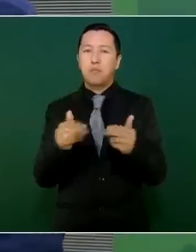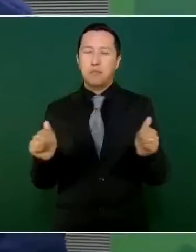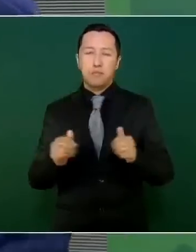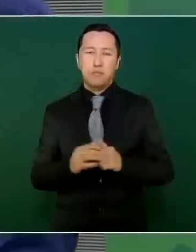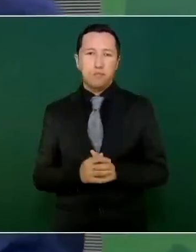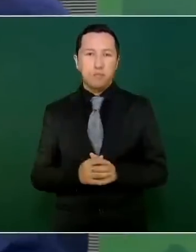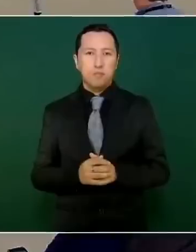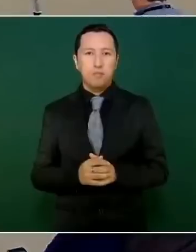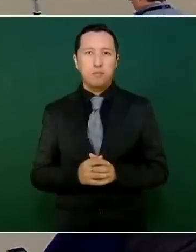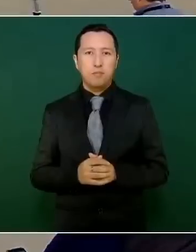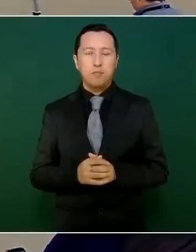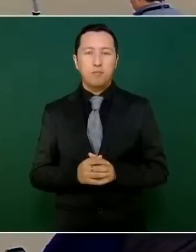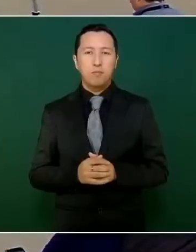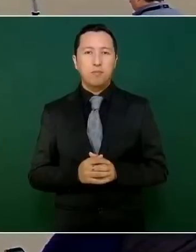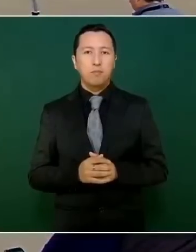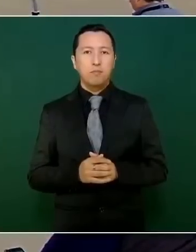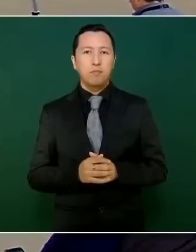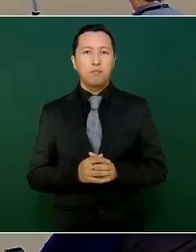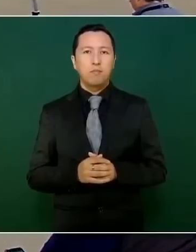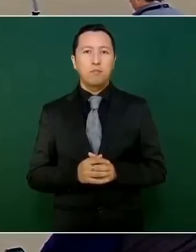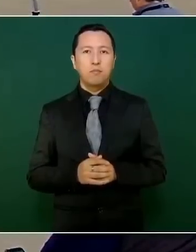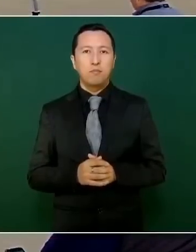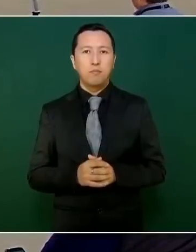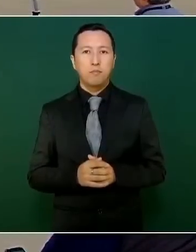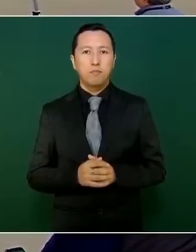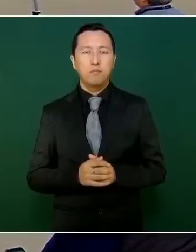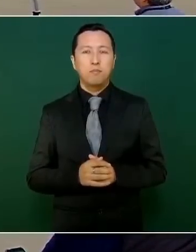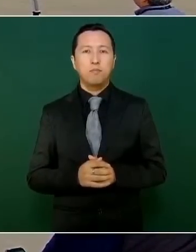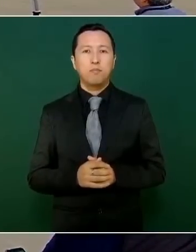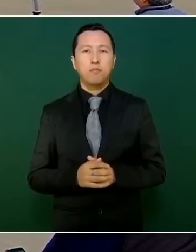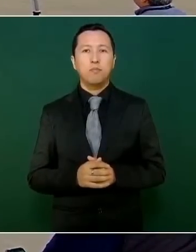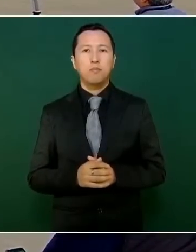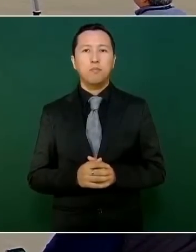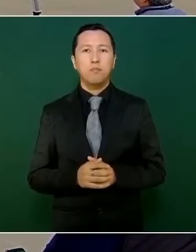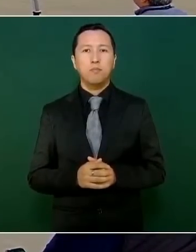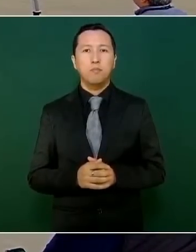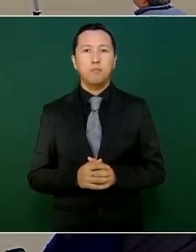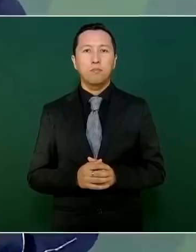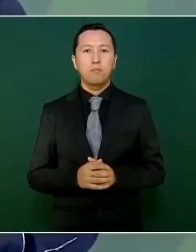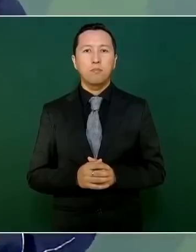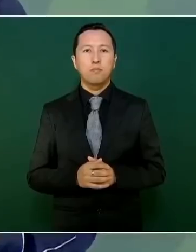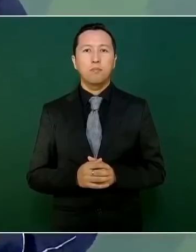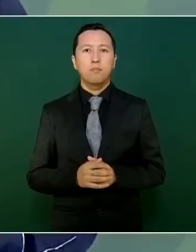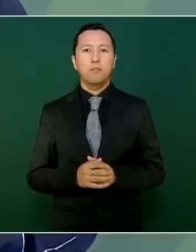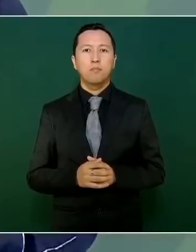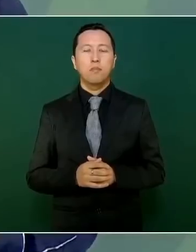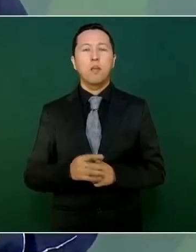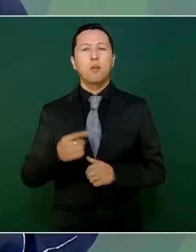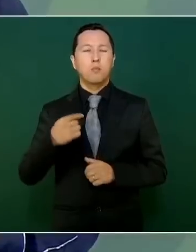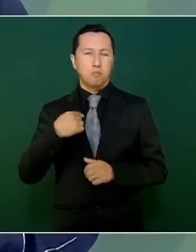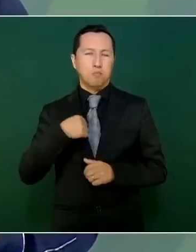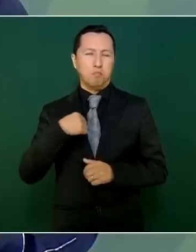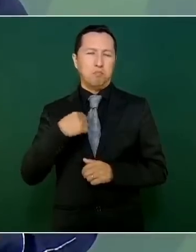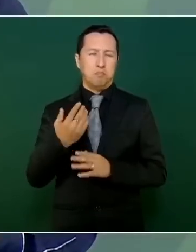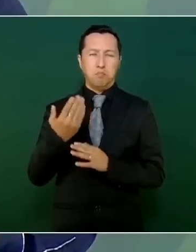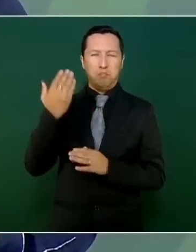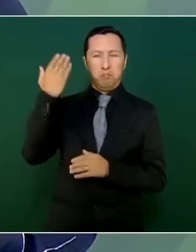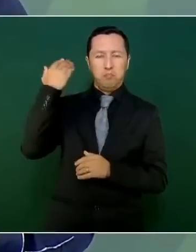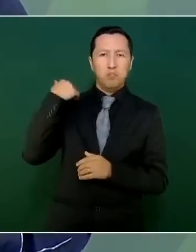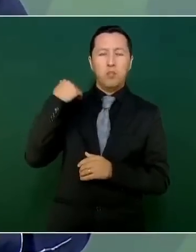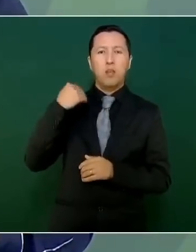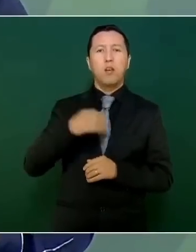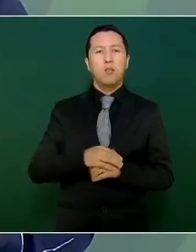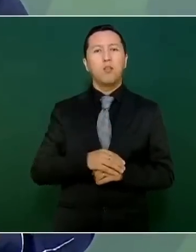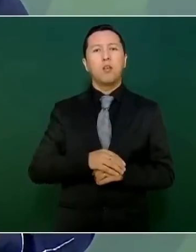cuando llegamos, lo primero que hago es recorrer los 80 hospitales del